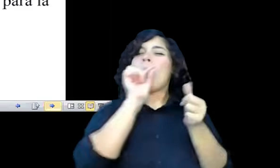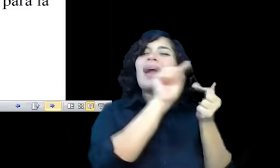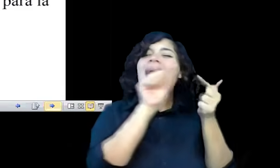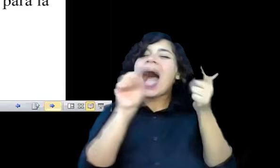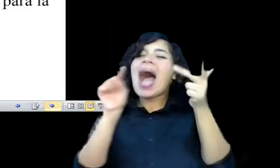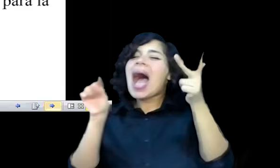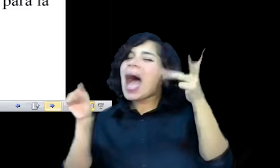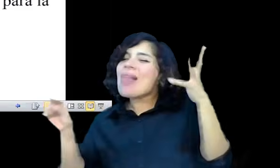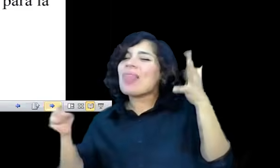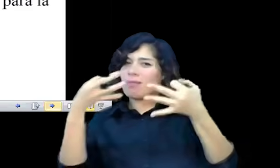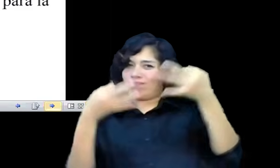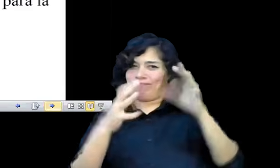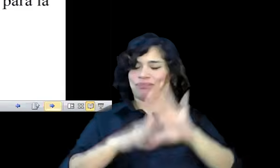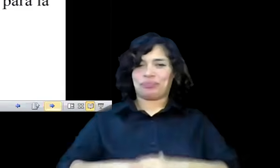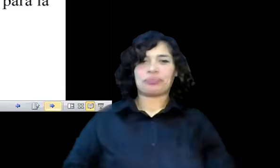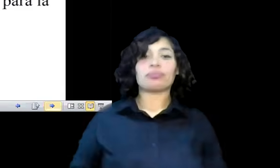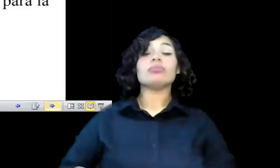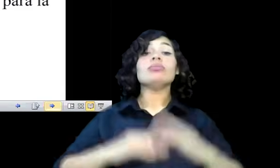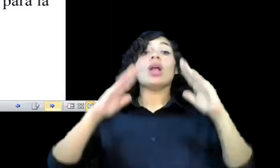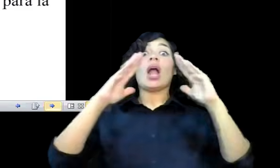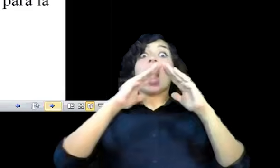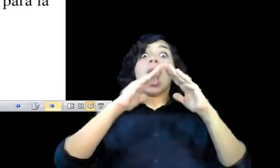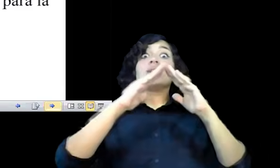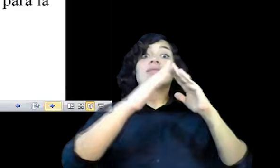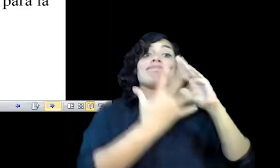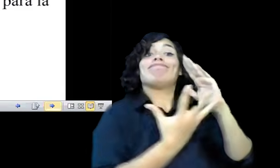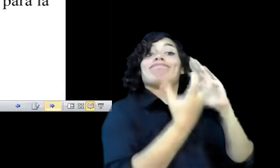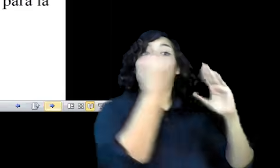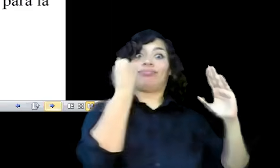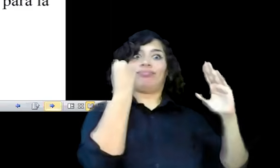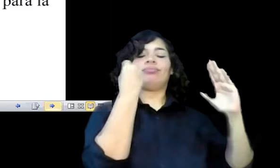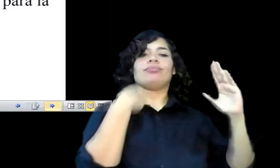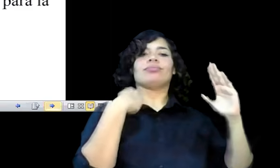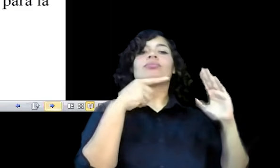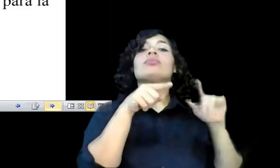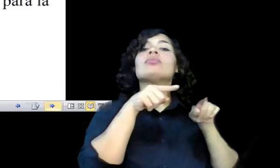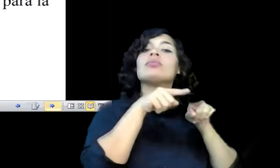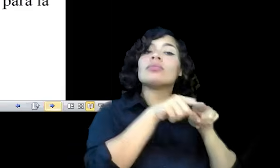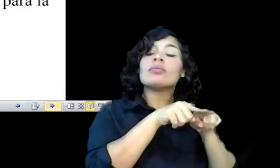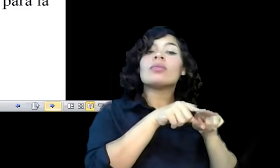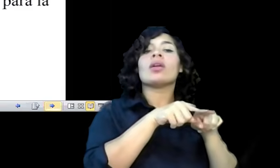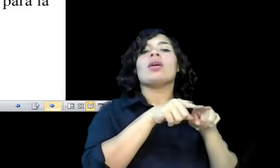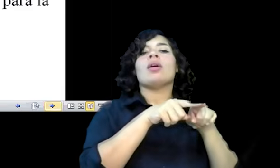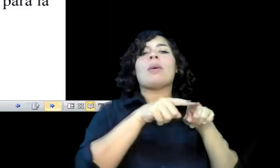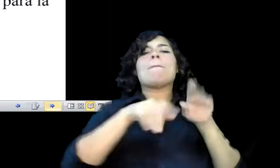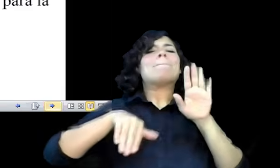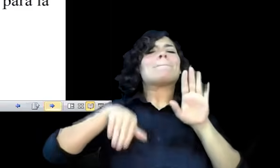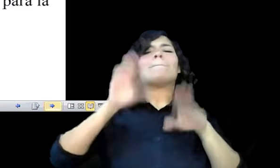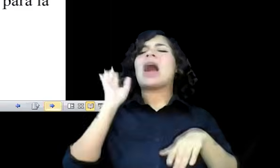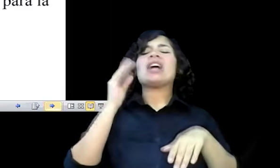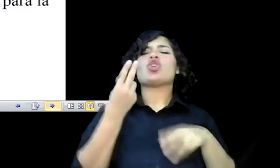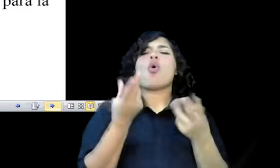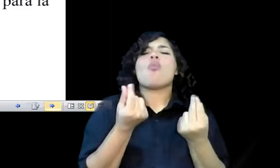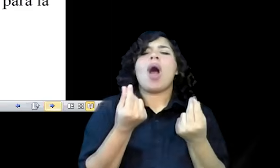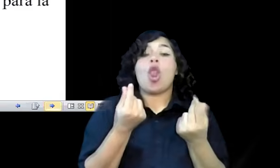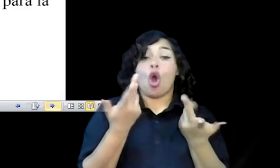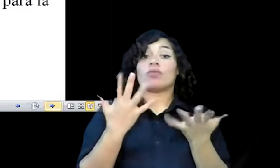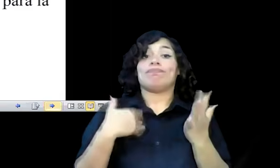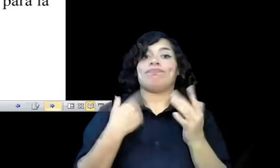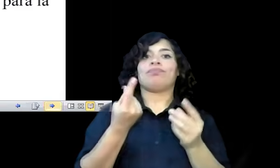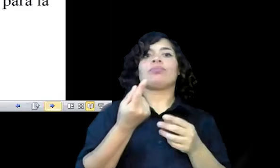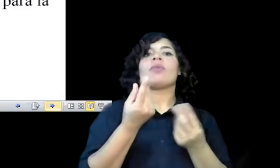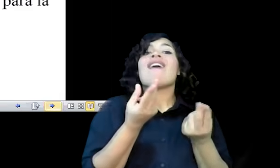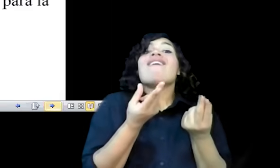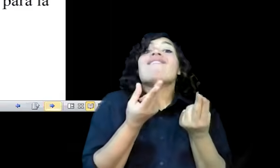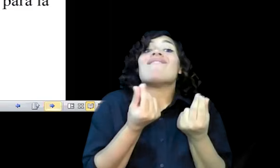evaluamos. Inmuebles adquiridos. Inmuebles adquiridos se van a evaluar al mayor valor que resulte entre el valor